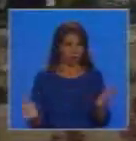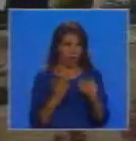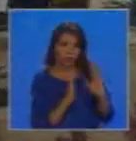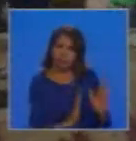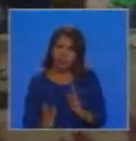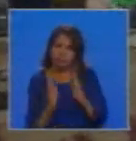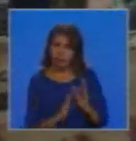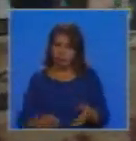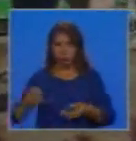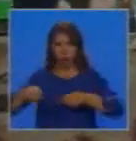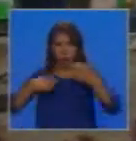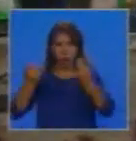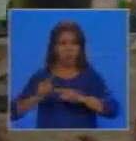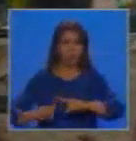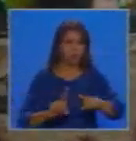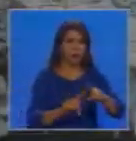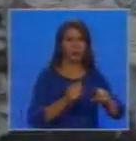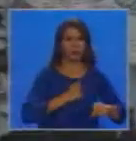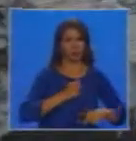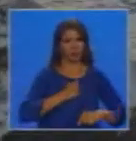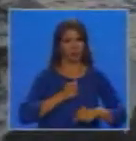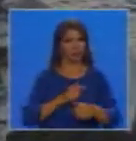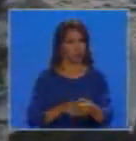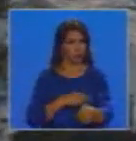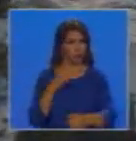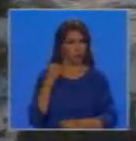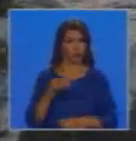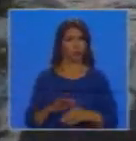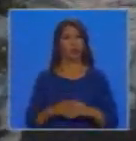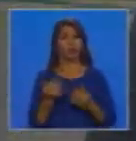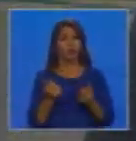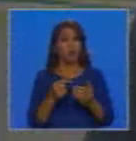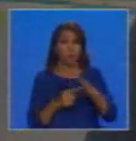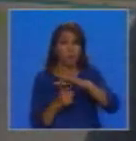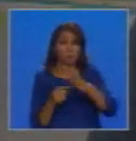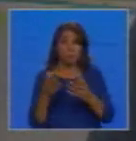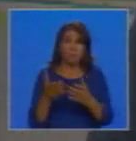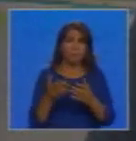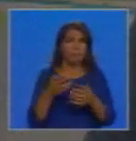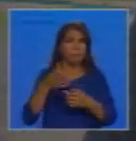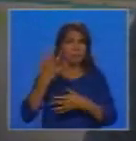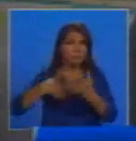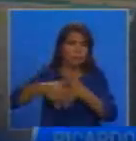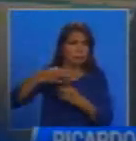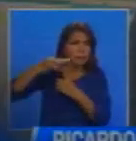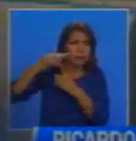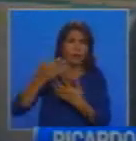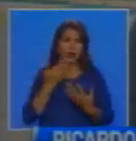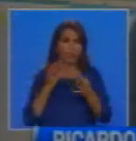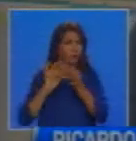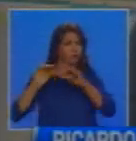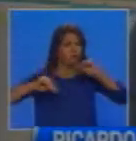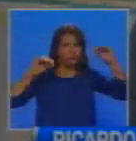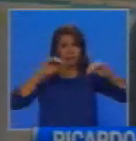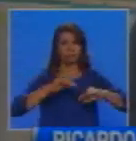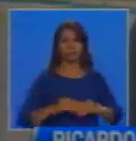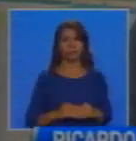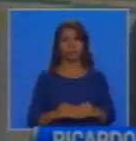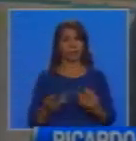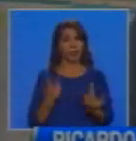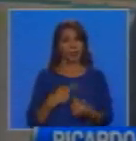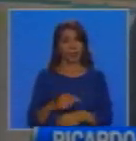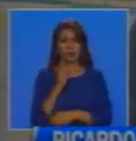famoso parque paleontológico, como una nueva manera de aprovechar este feriado. Vamos a tener lo que es show artísticos,